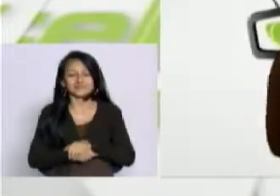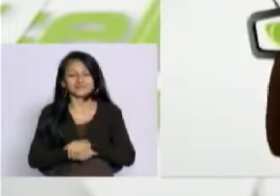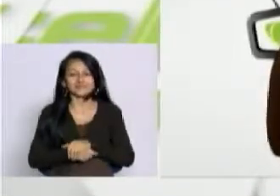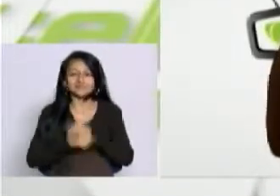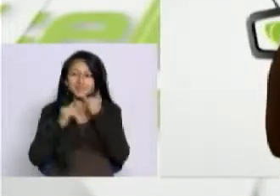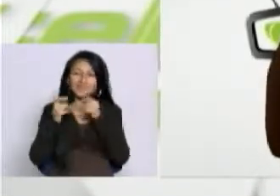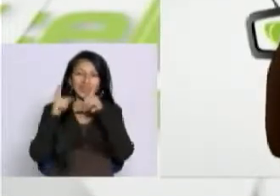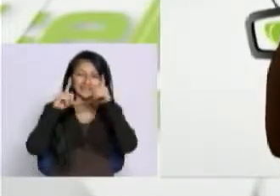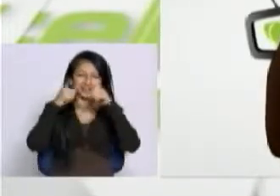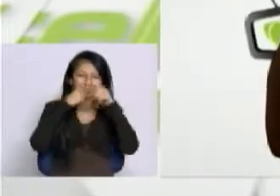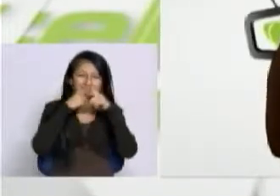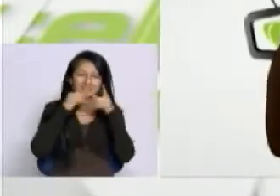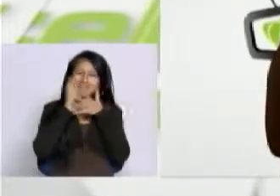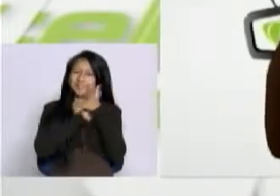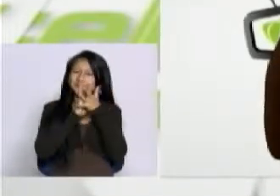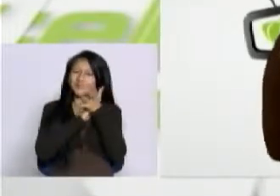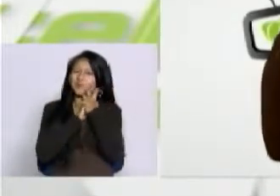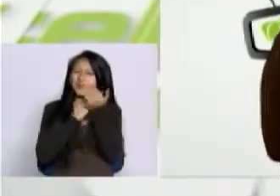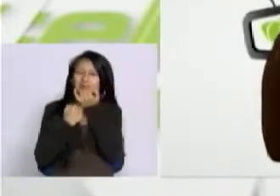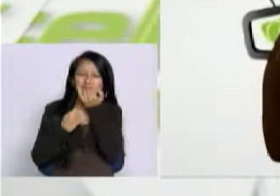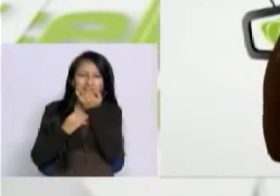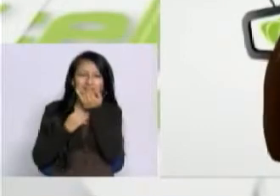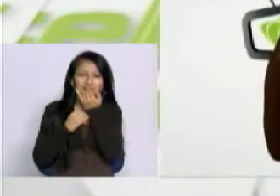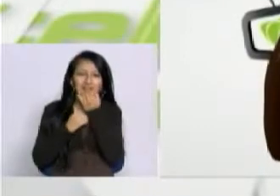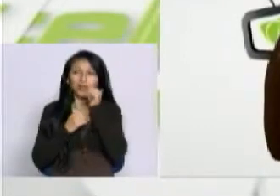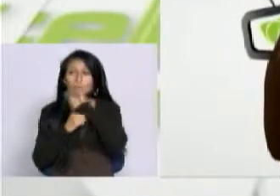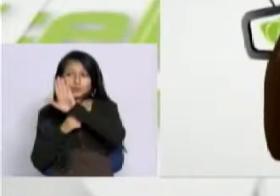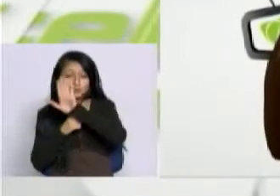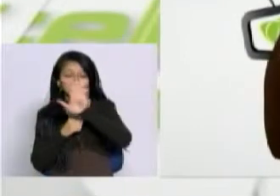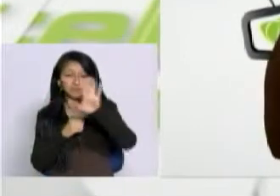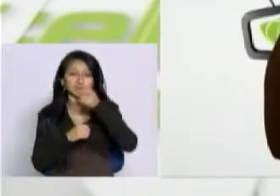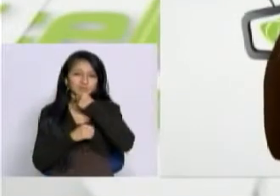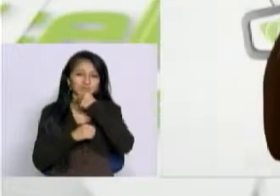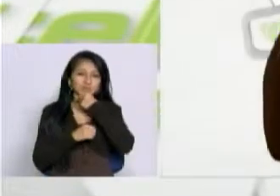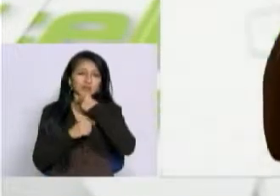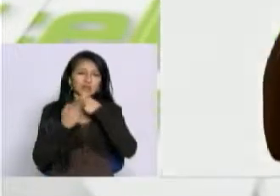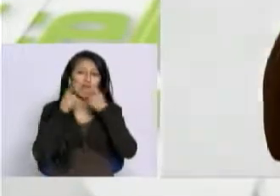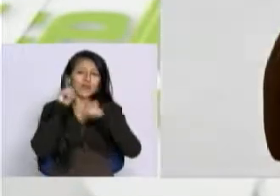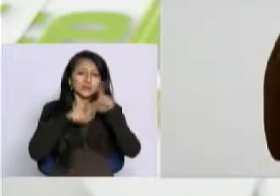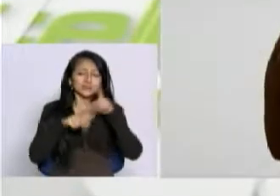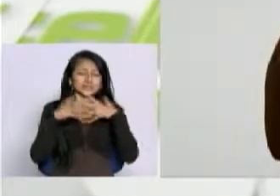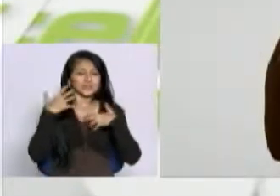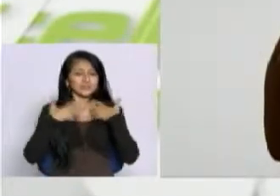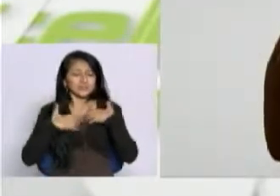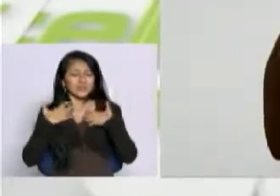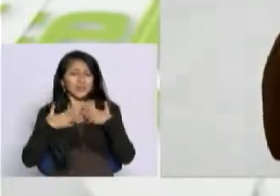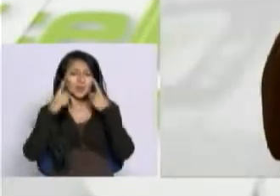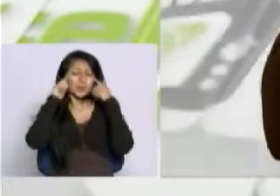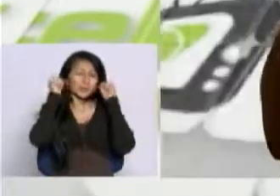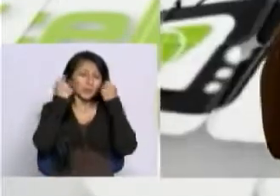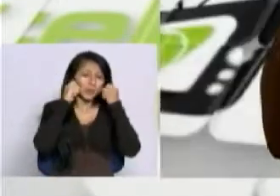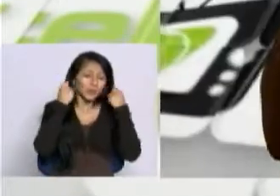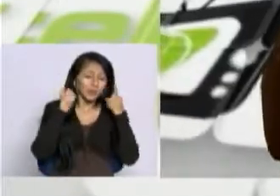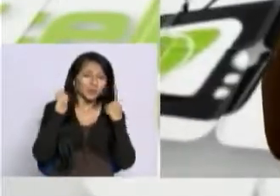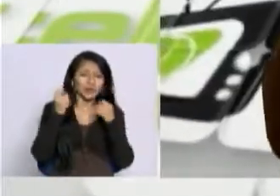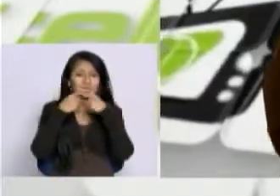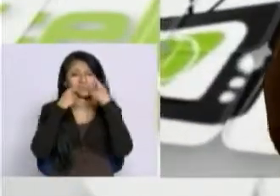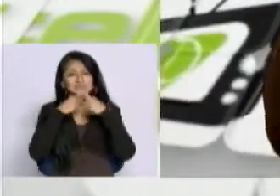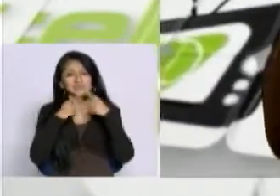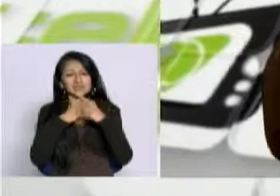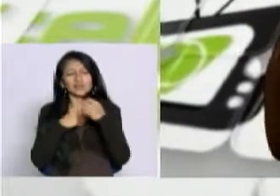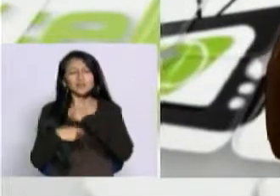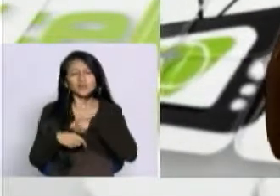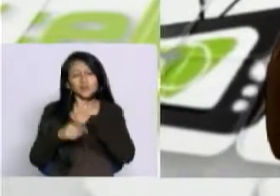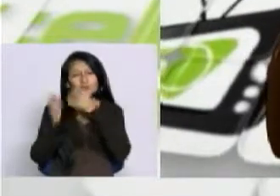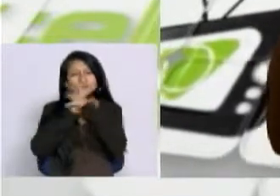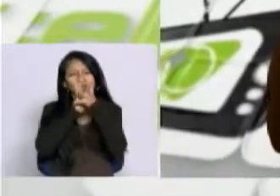promos de expectativa que por parte de ustedes los presentadores existe como cierto temor, están un poco preocupados. Pues Nicolás, contémosle a